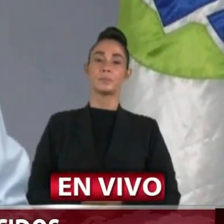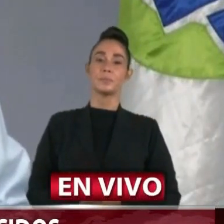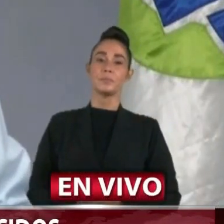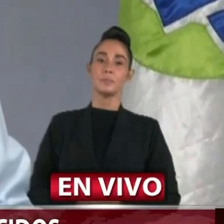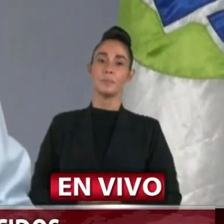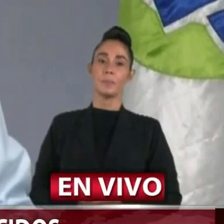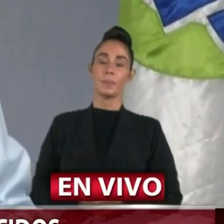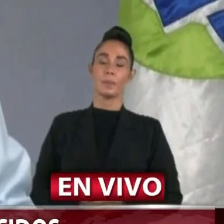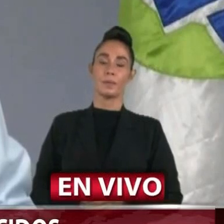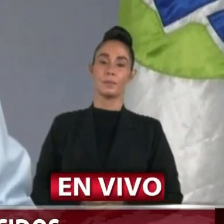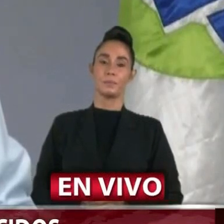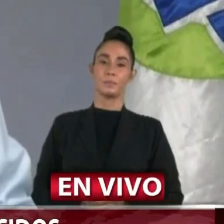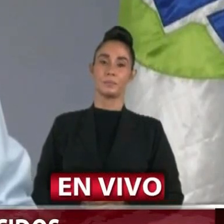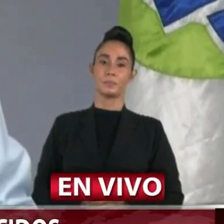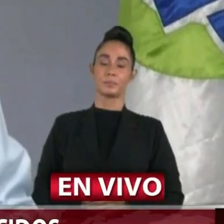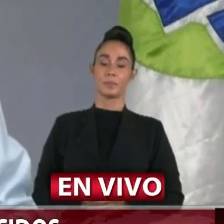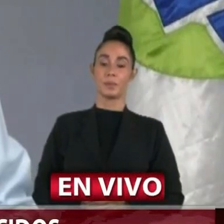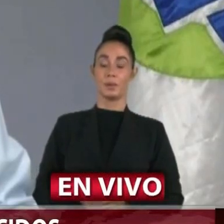El